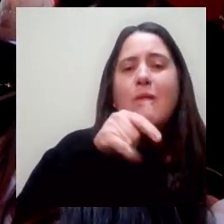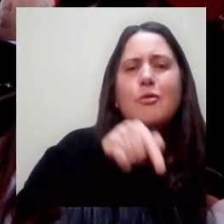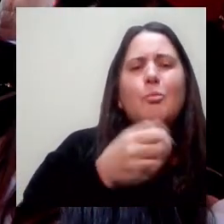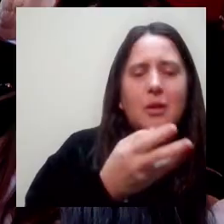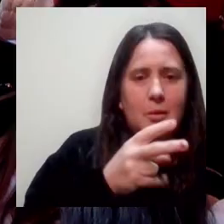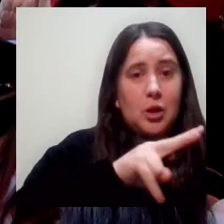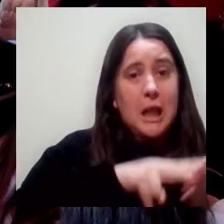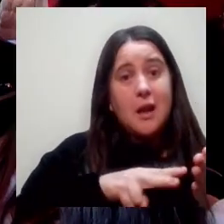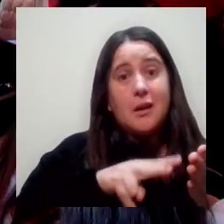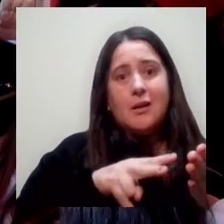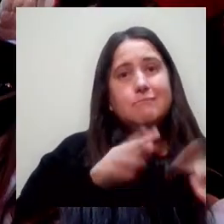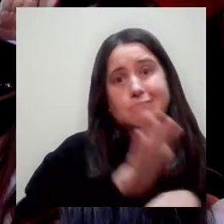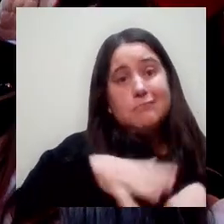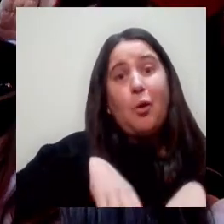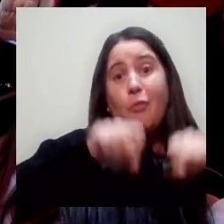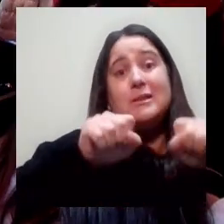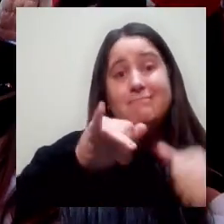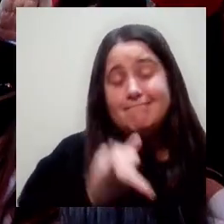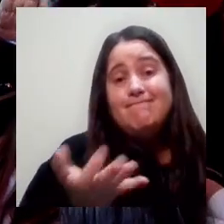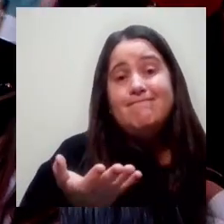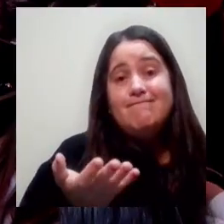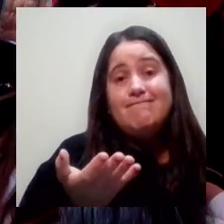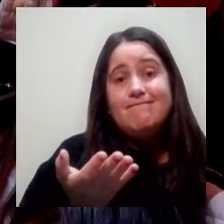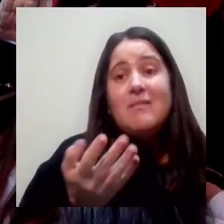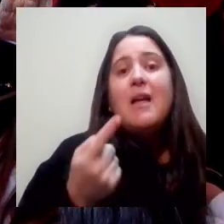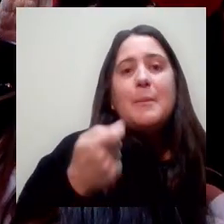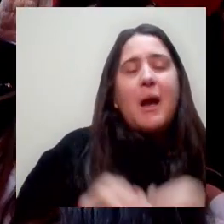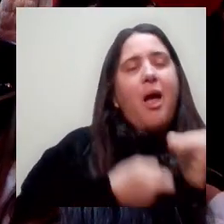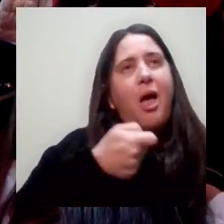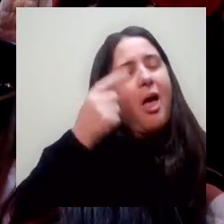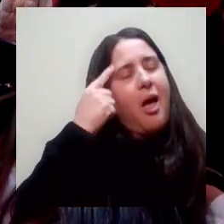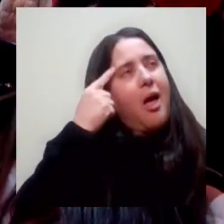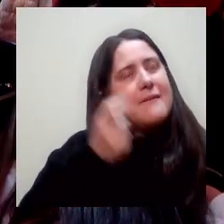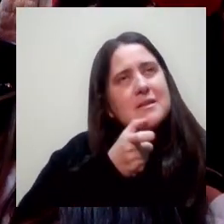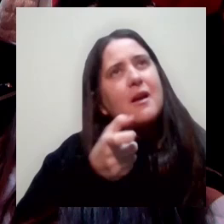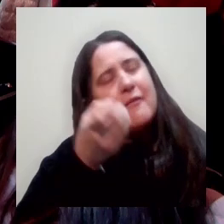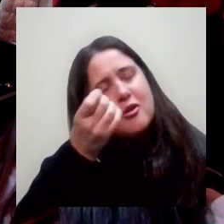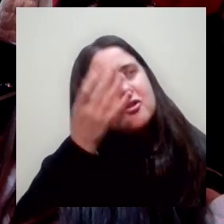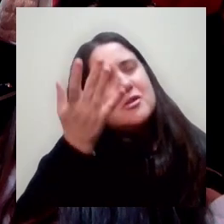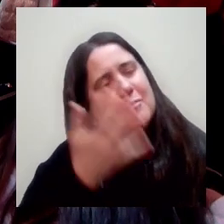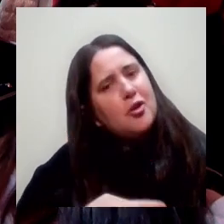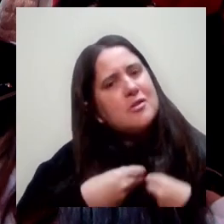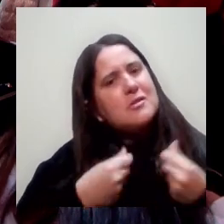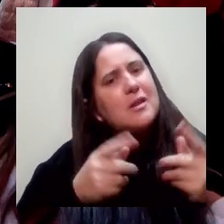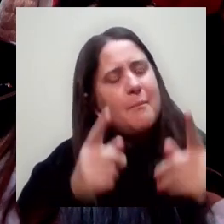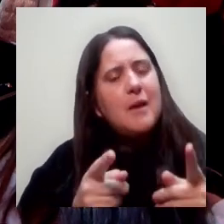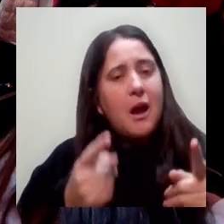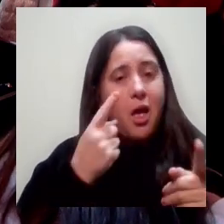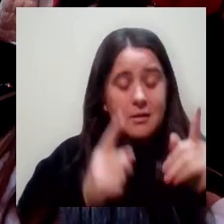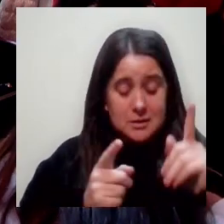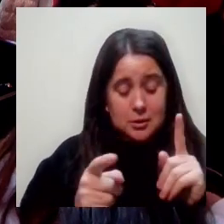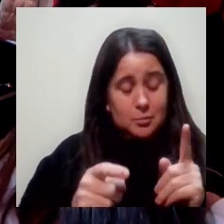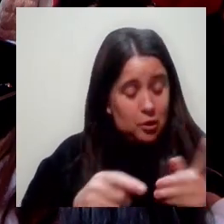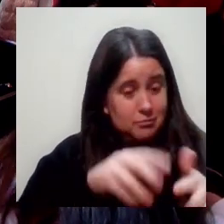de descubrimiento, un acto de construcción de significados y de sentidos, donde cuando nos enfrentamos al